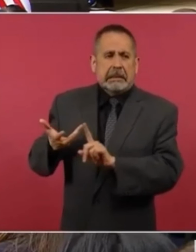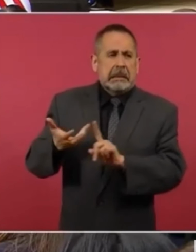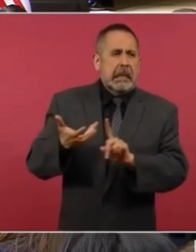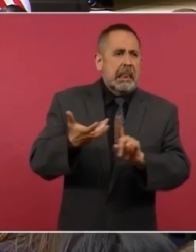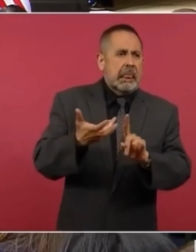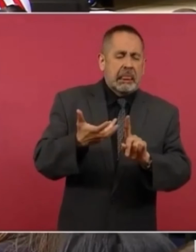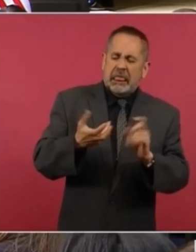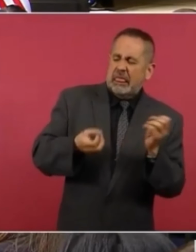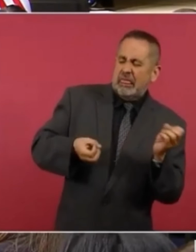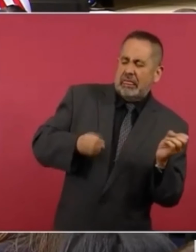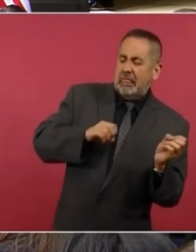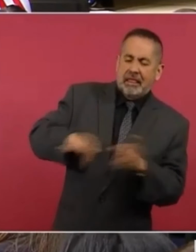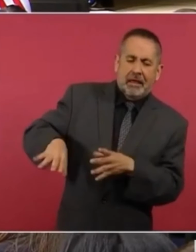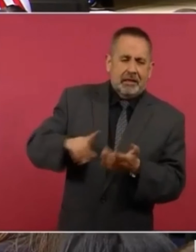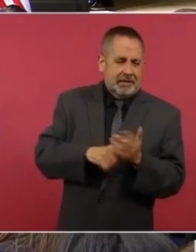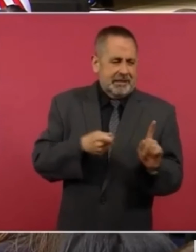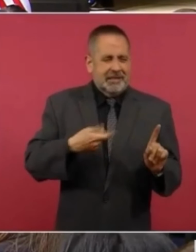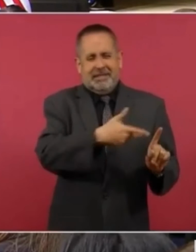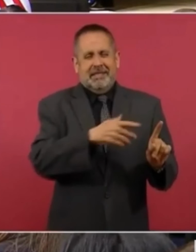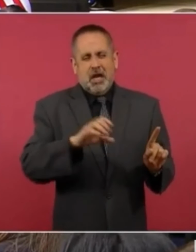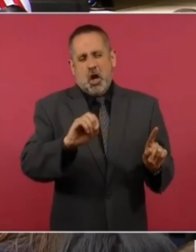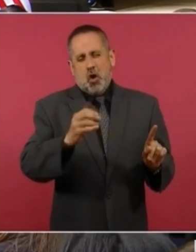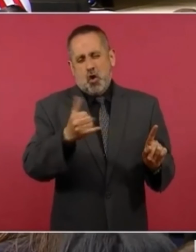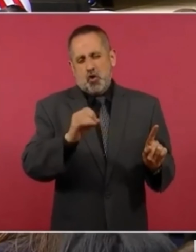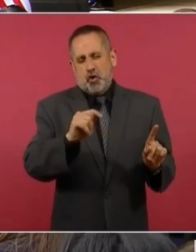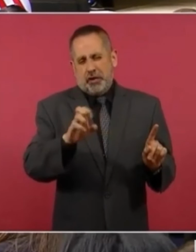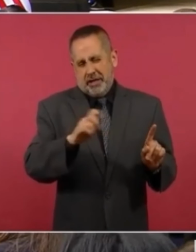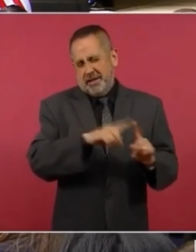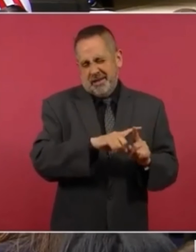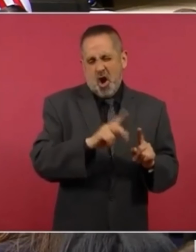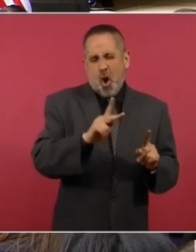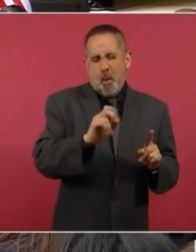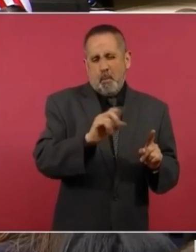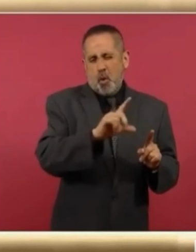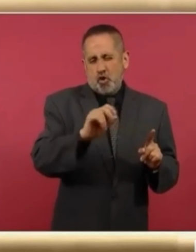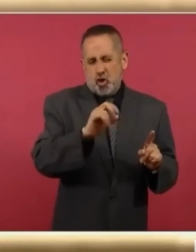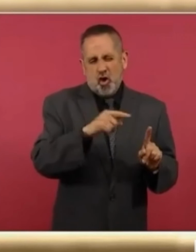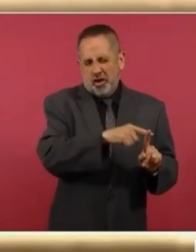coloquialmente conocidos como coyotes o polleros,